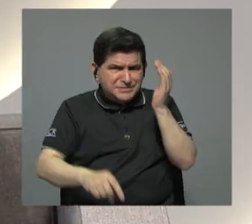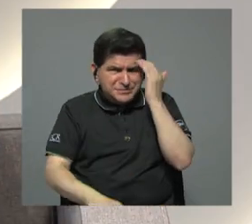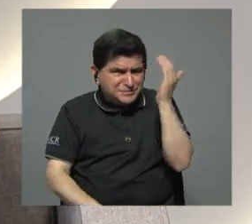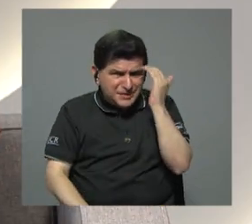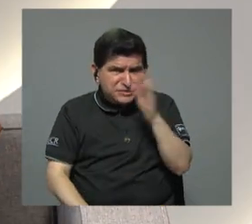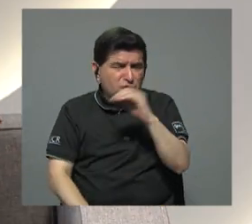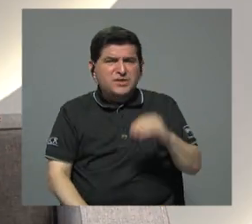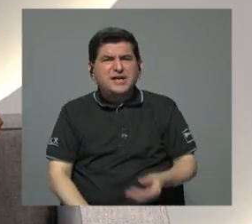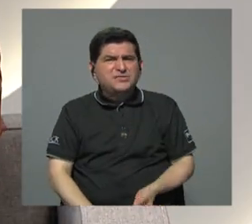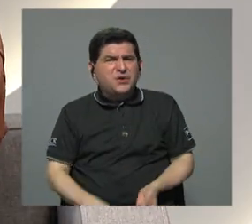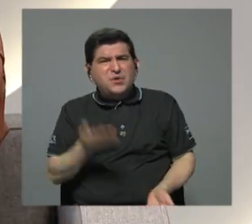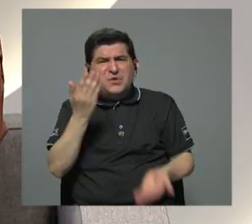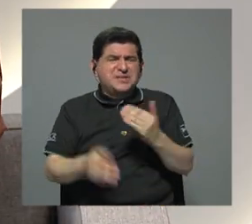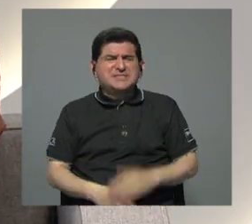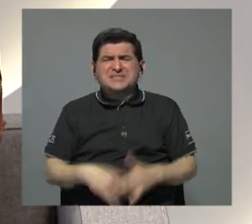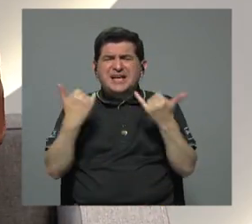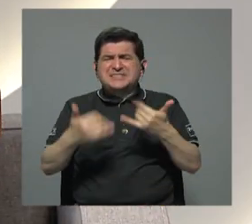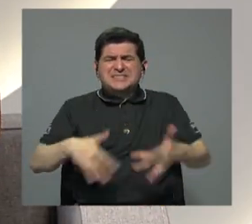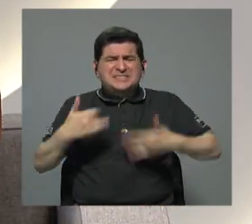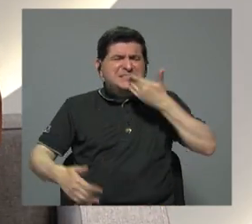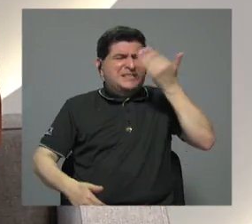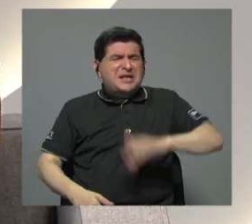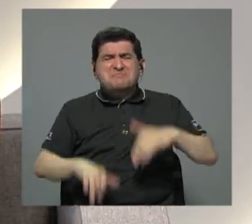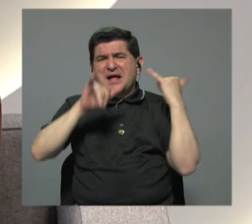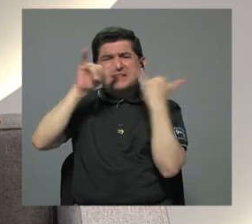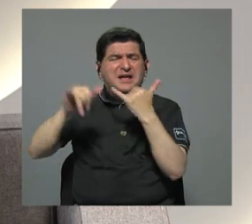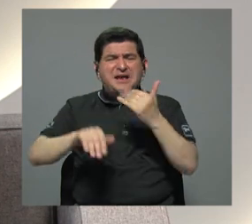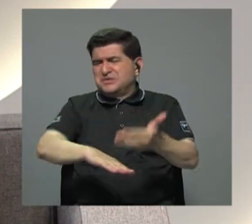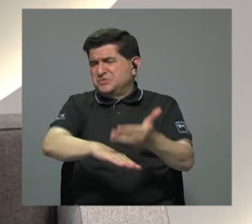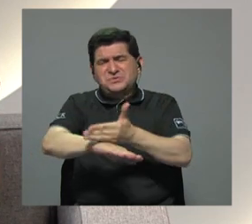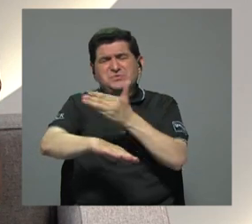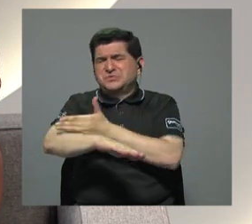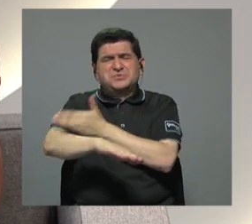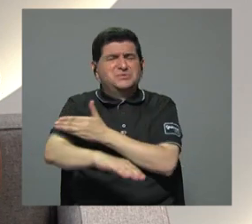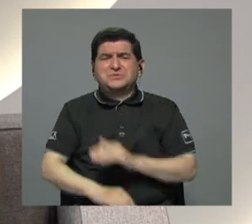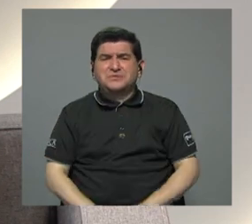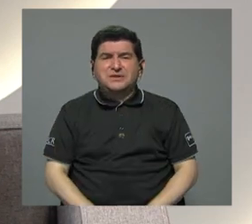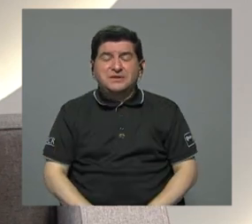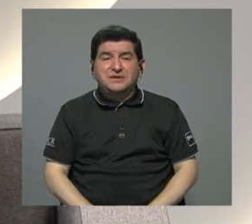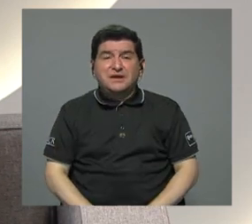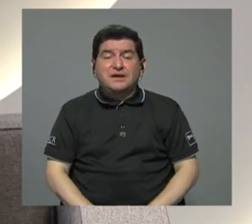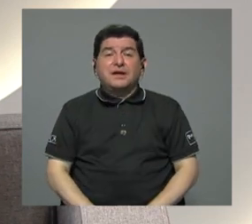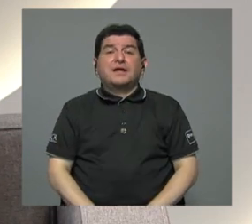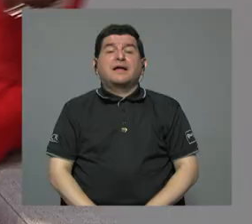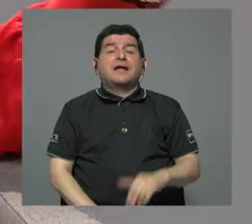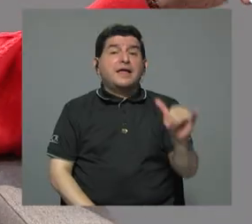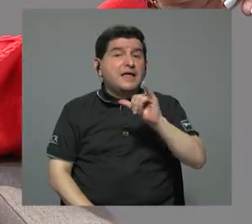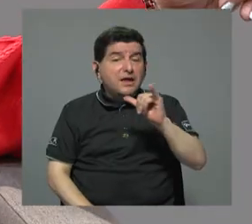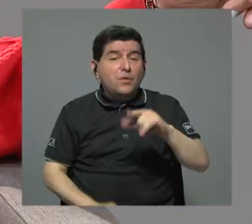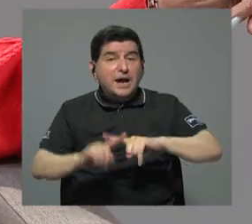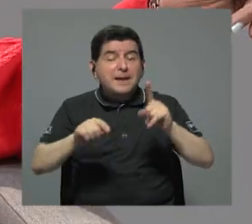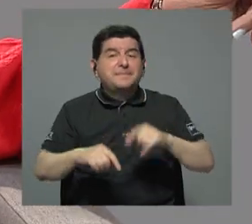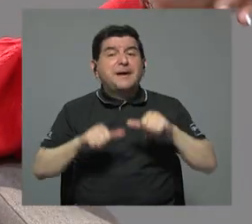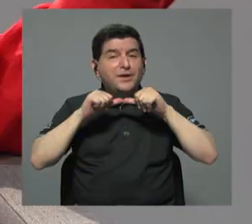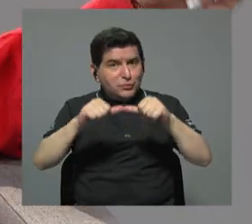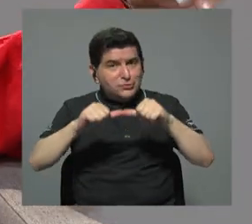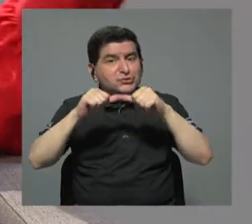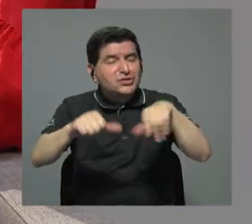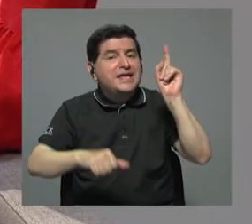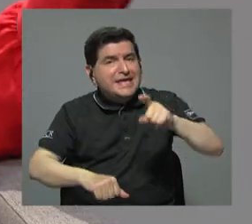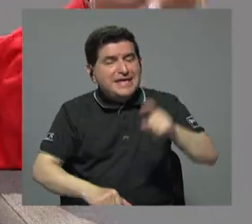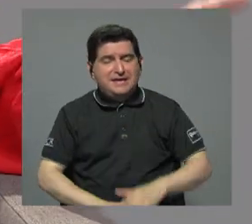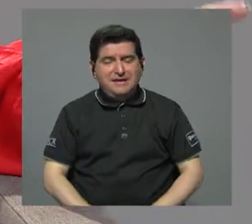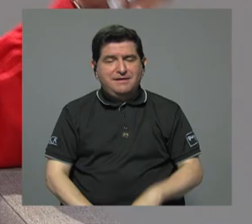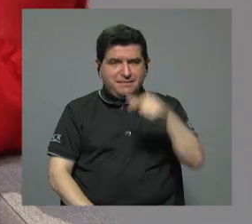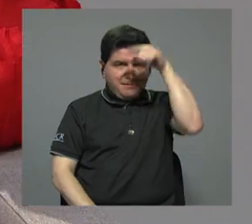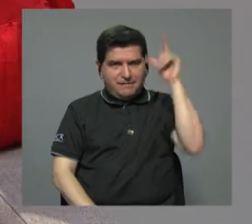está decepcionada de no luchar de sus denuncias tampoco caminan en la saudí bueno esto sensaciones pero es que hay que perseverar laura hay